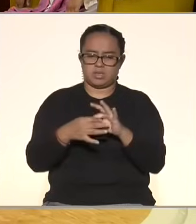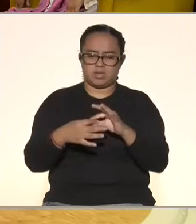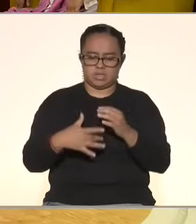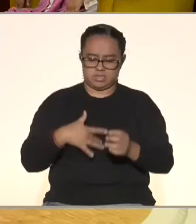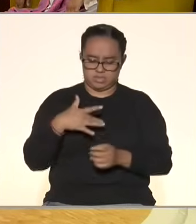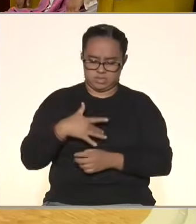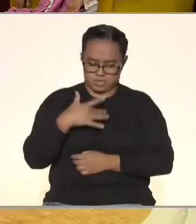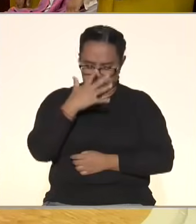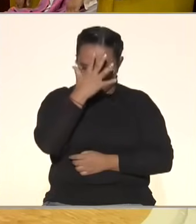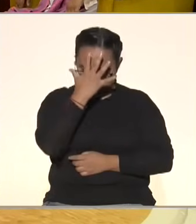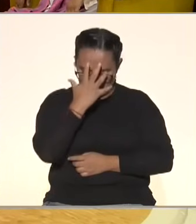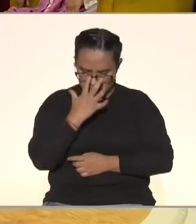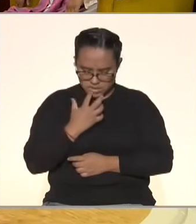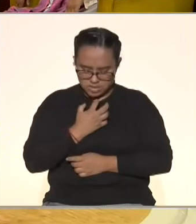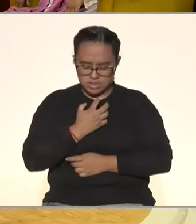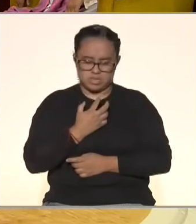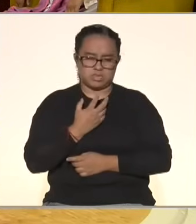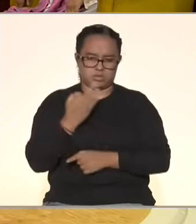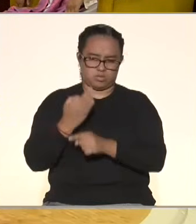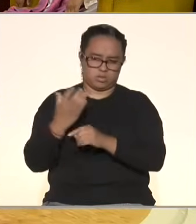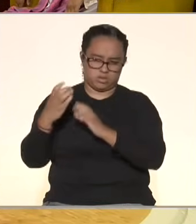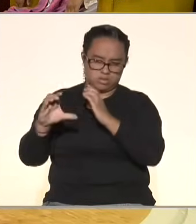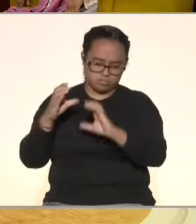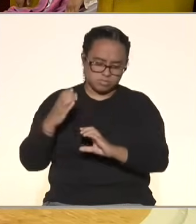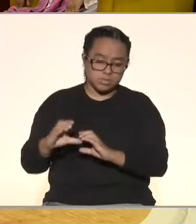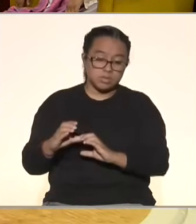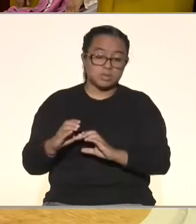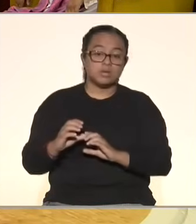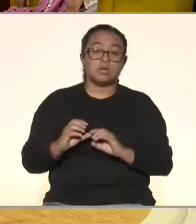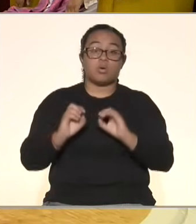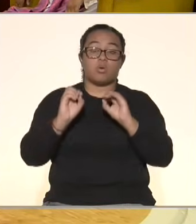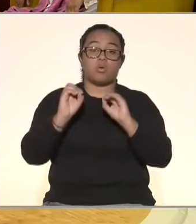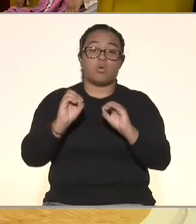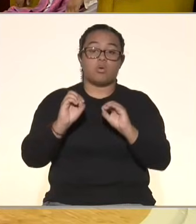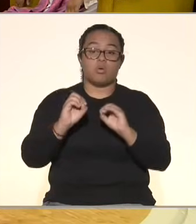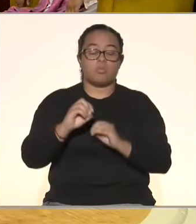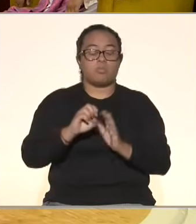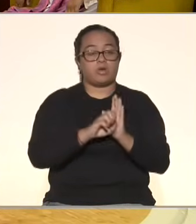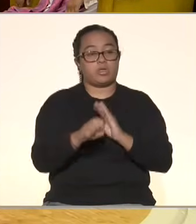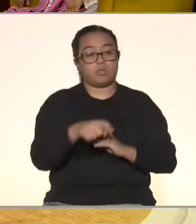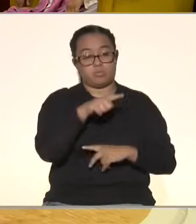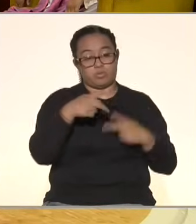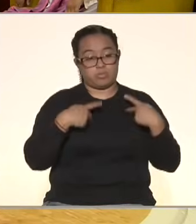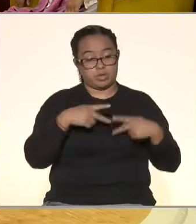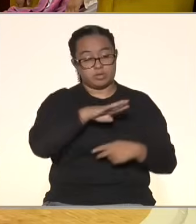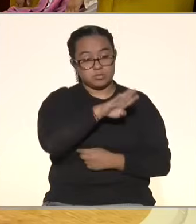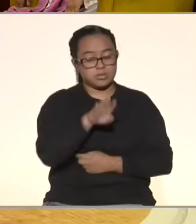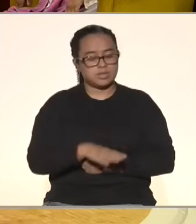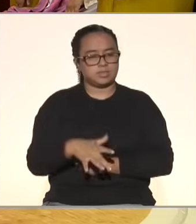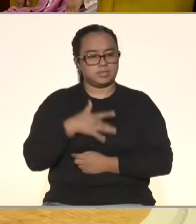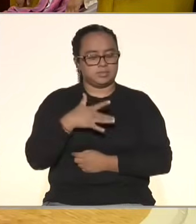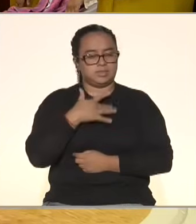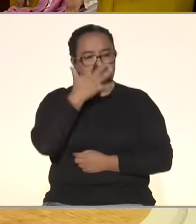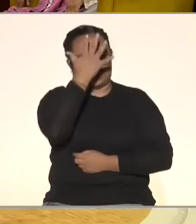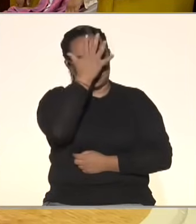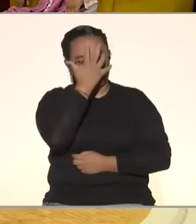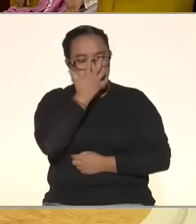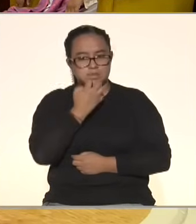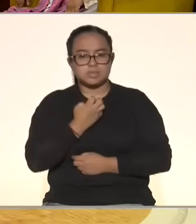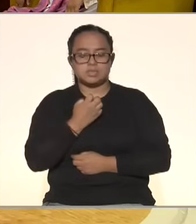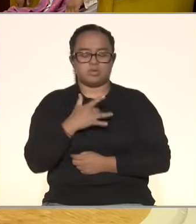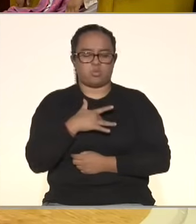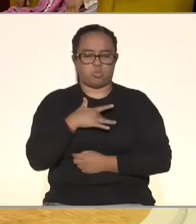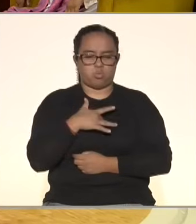sienten tristes, también nos están diciendo que cuando se pierden a familiares, ¿no? Entonces, estamos hablando de tristeza,